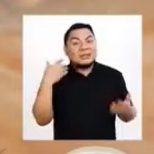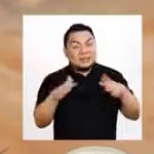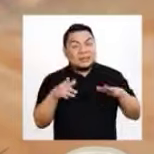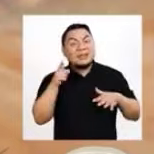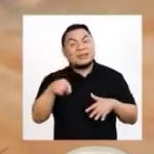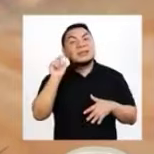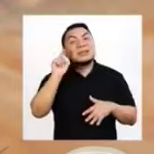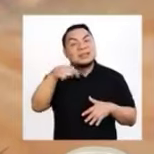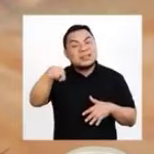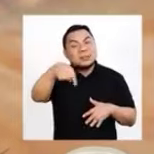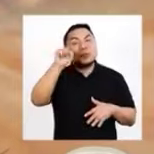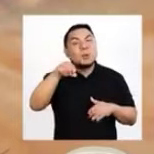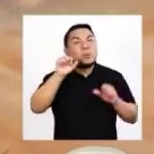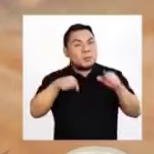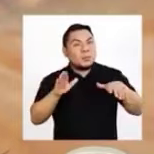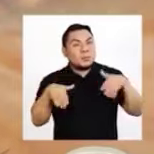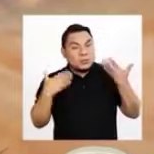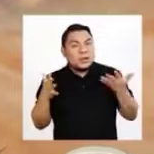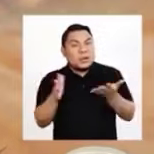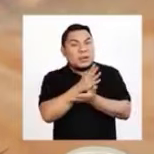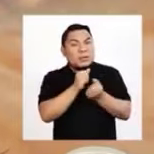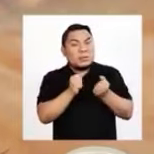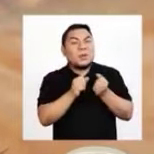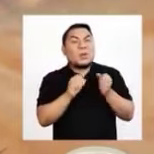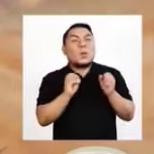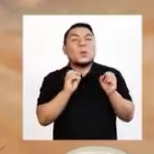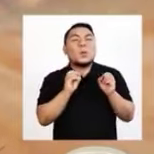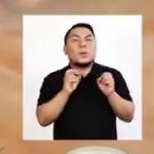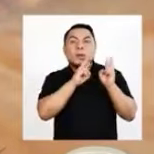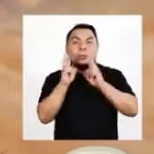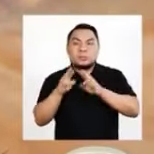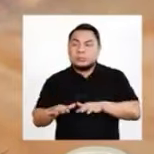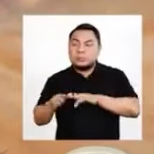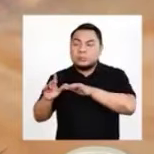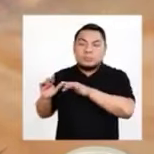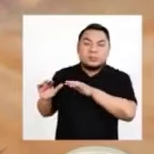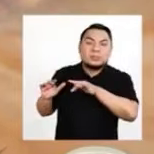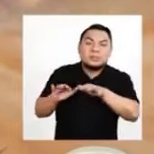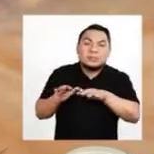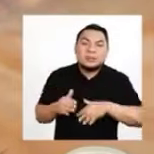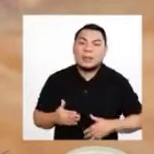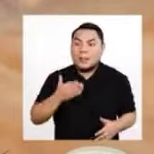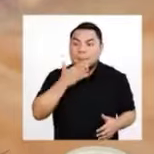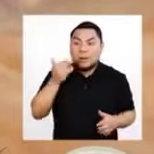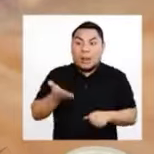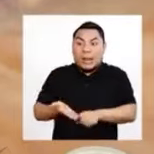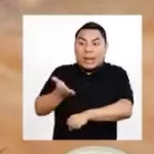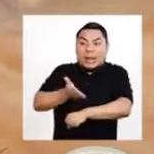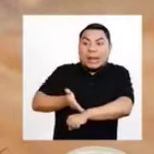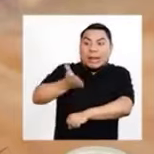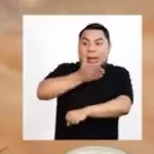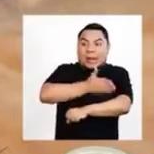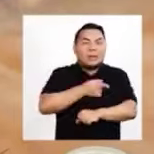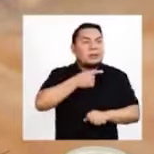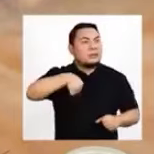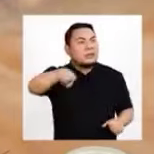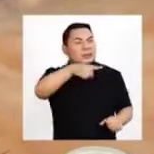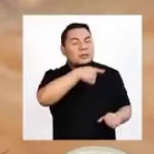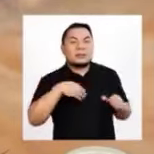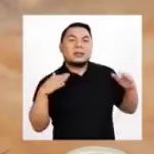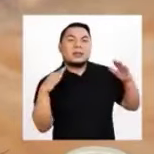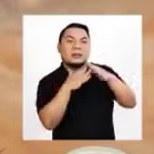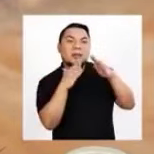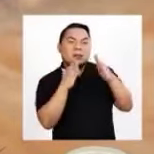ante lluvias intensas y un posible desborde del río, contemos con un espacio